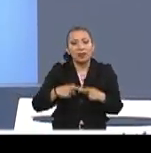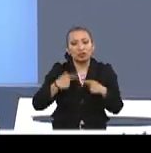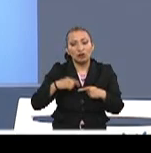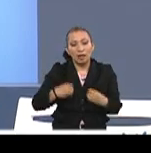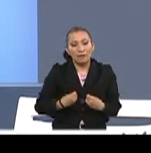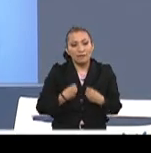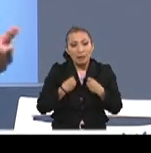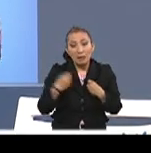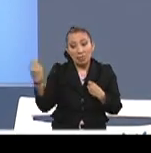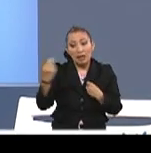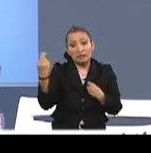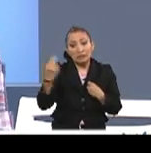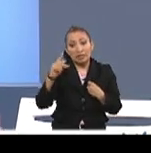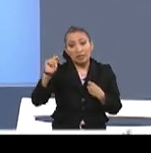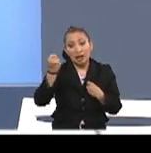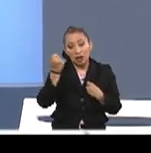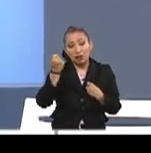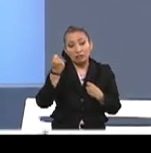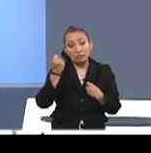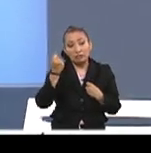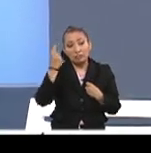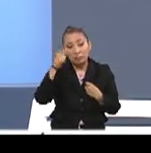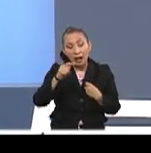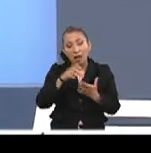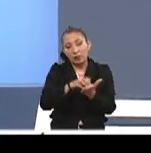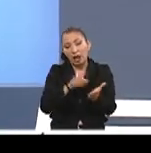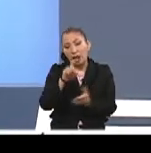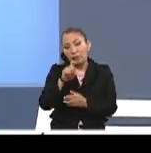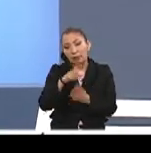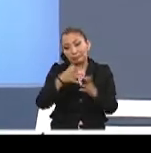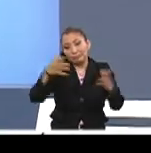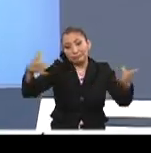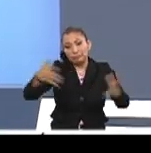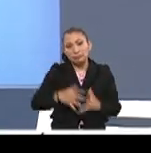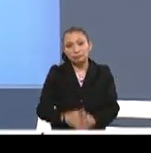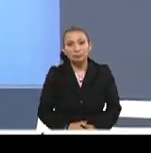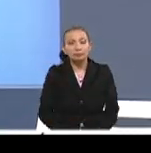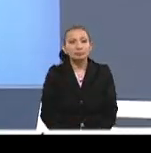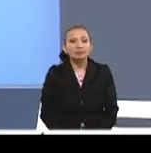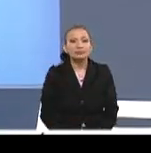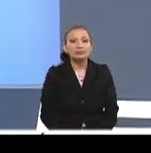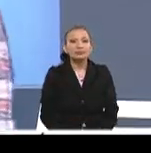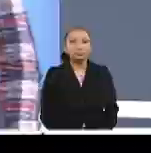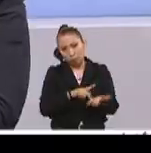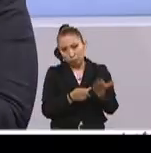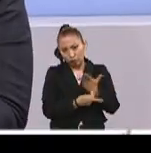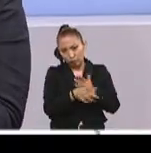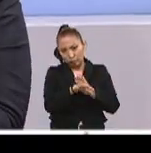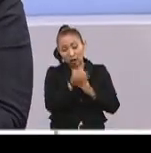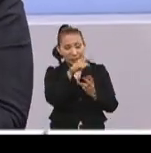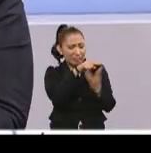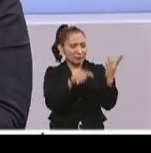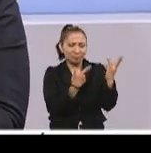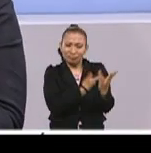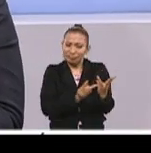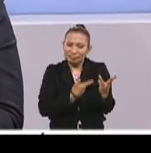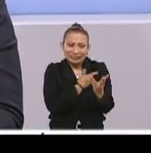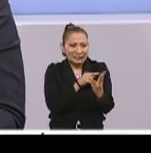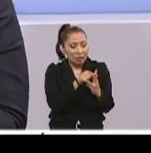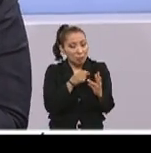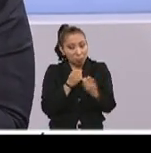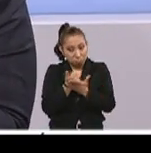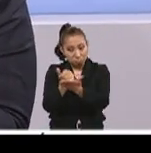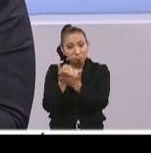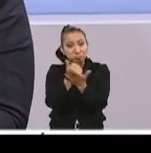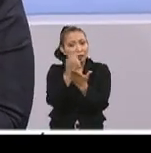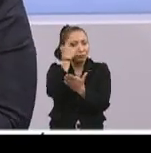que requieren de la tecnología para ahorrar agua, pues es un número importante. Gracias. Los tres me encantaron, los tres generan impacto y